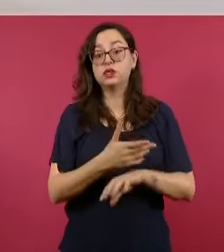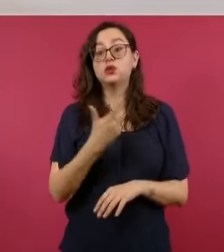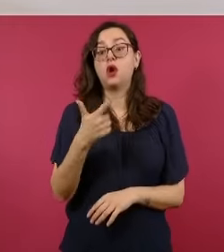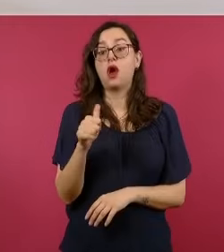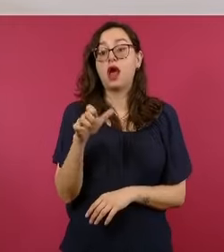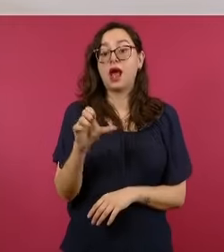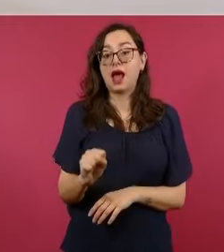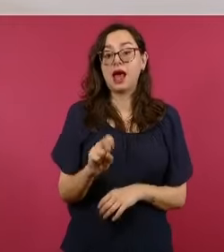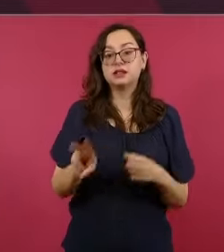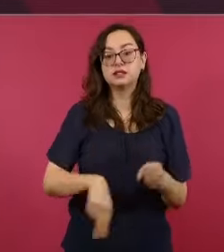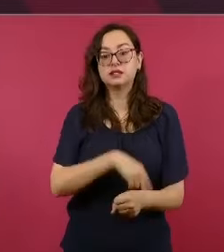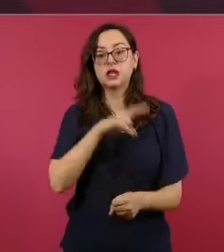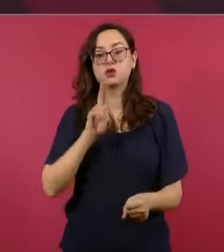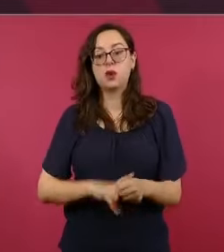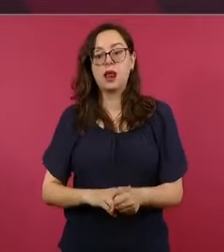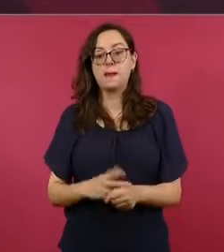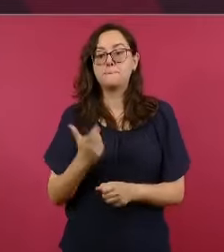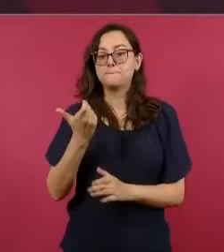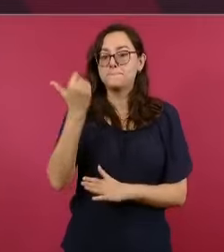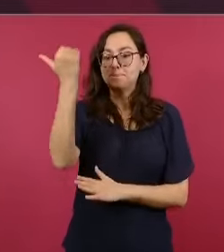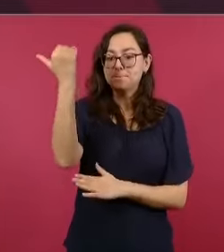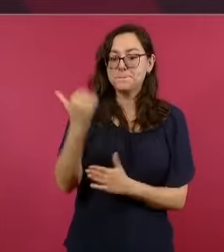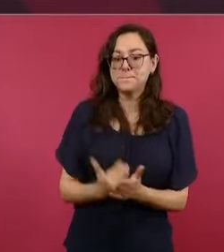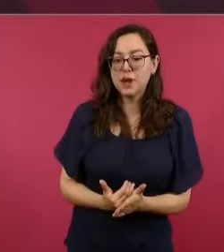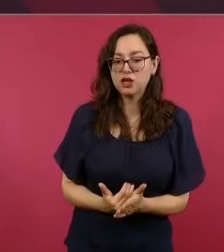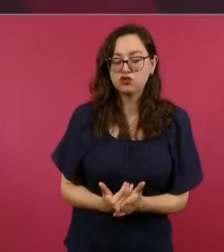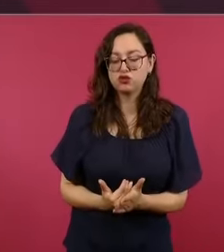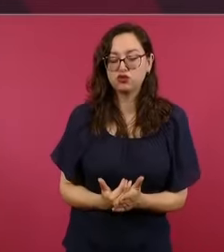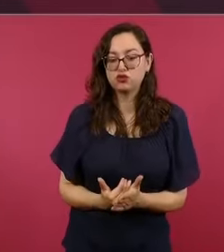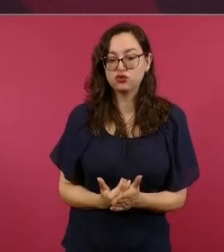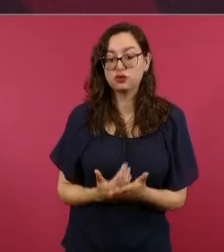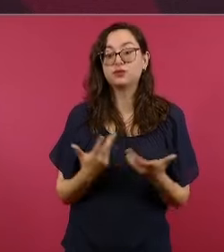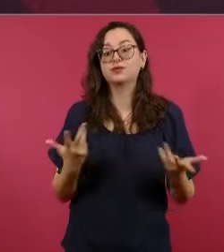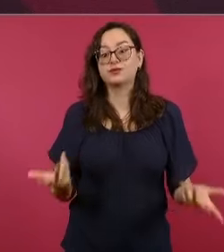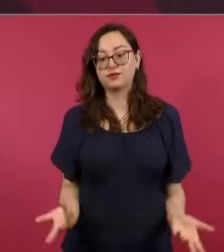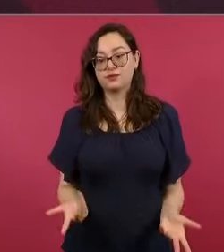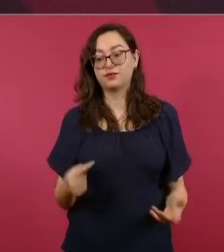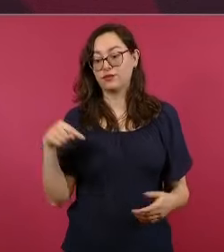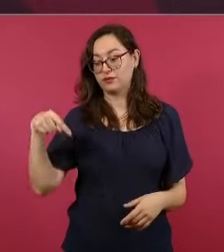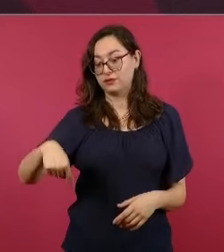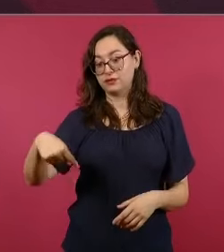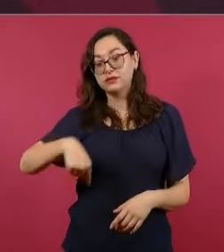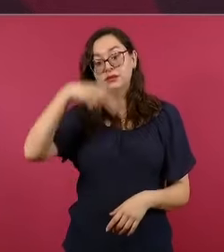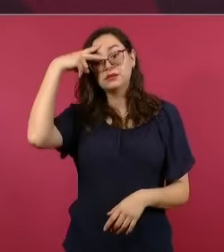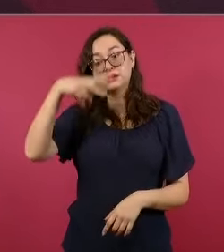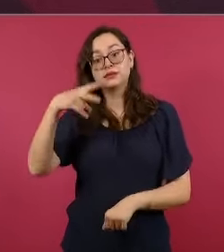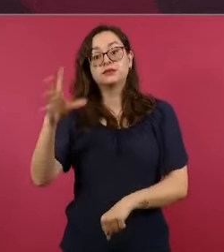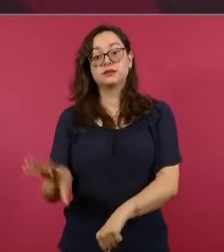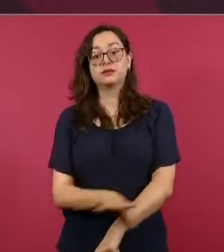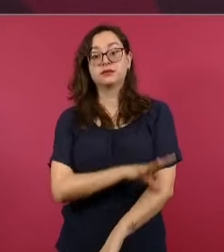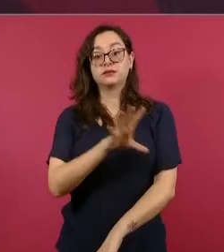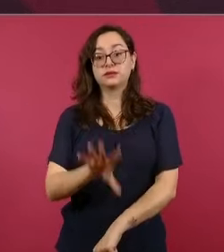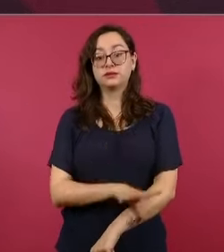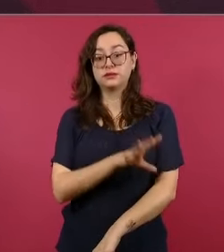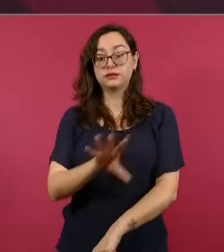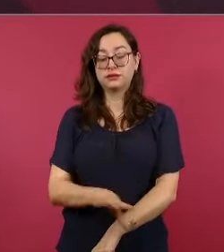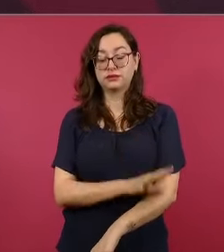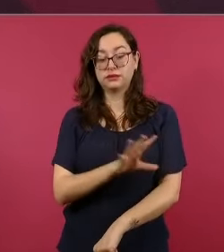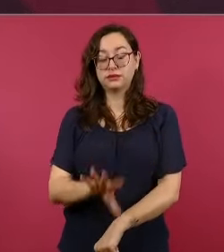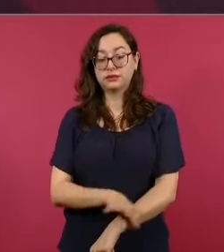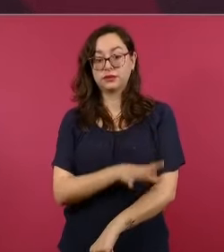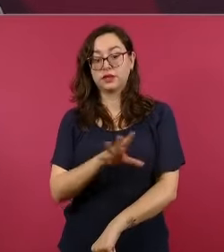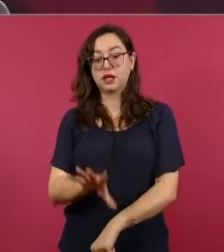eh Y el 60 por de la energía que se produce en el país se